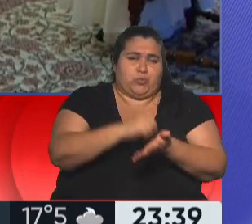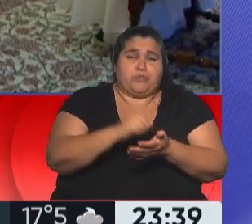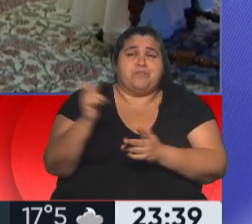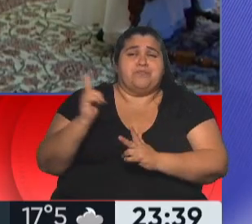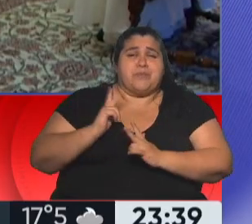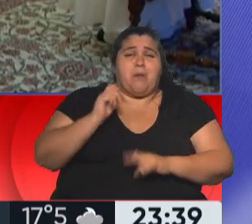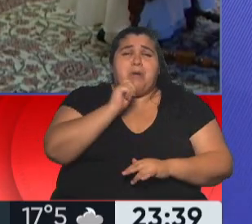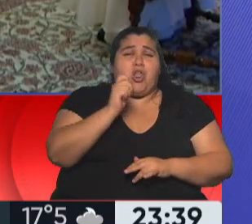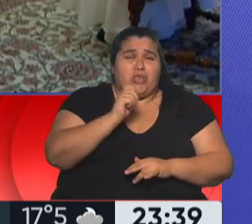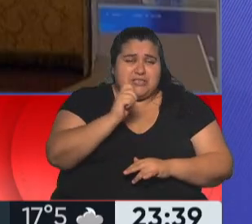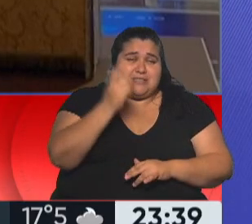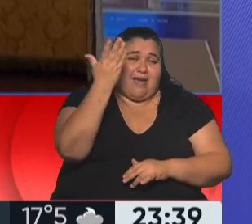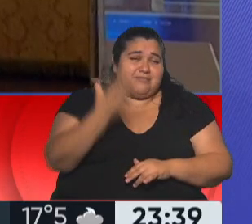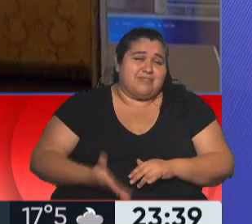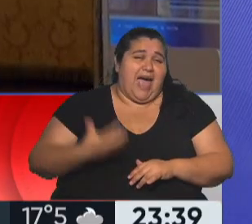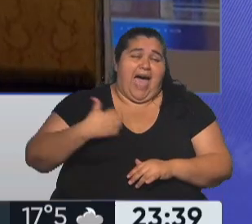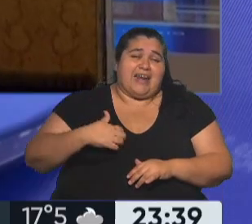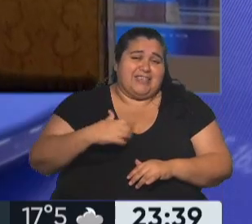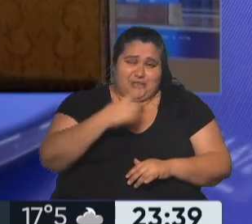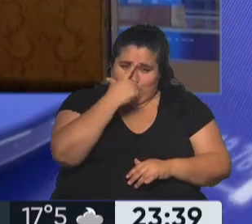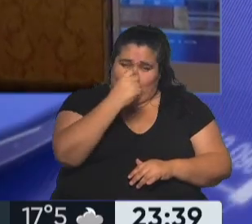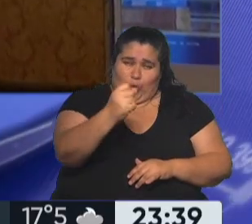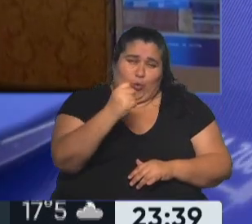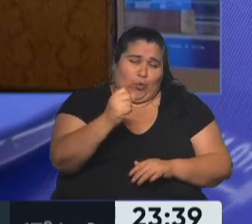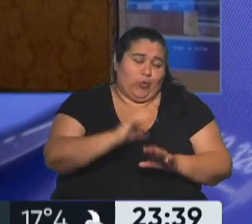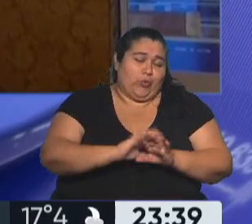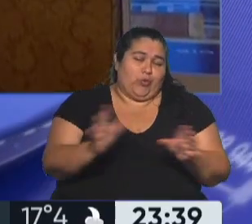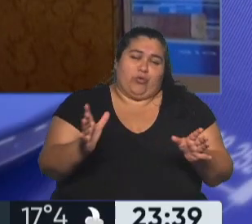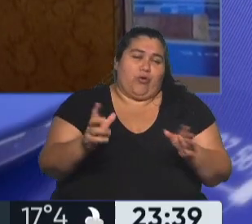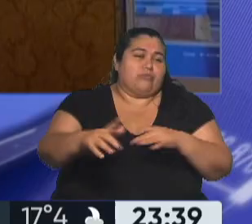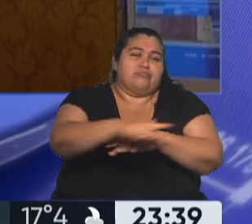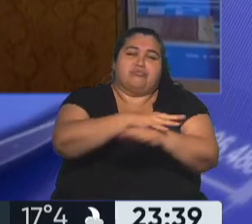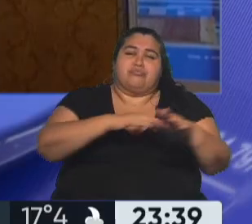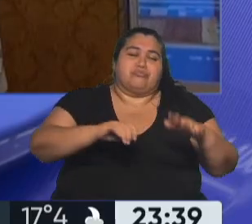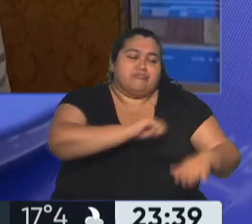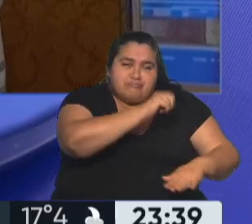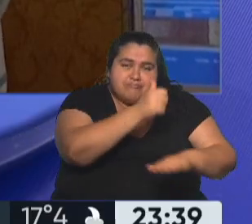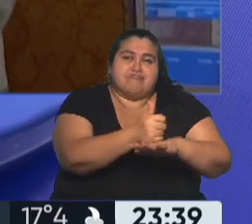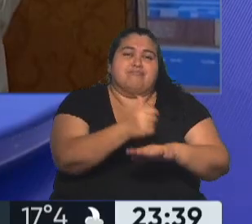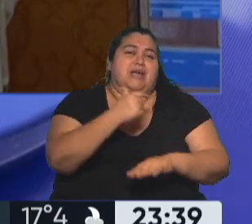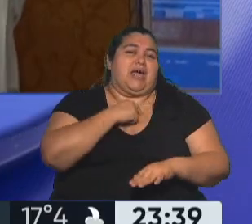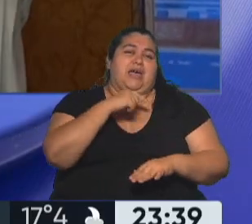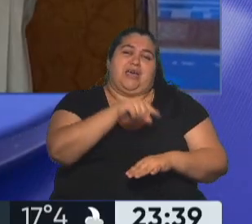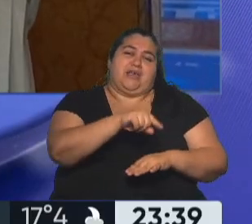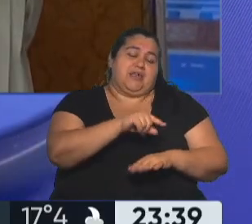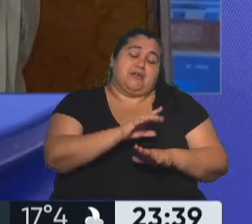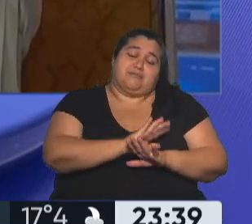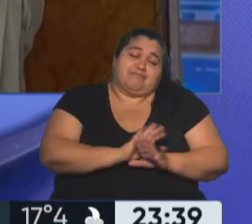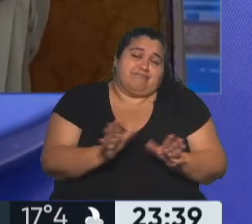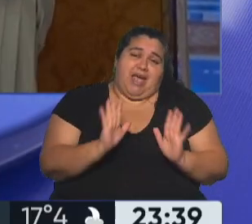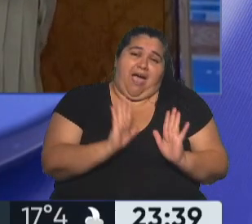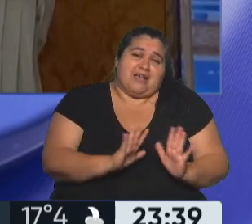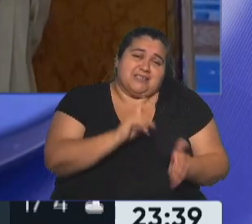periodista, como buen argentino. Él quería hacerlo. Se mezcló entre los fieles. Sí, él quería estar, y así fue efectivamente